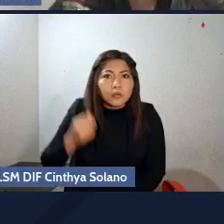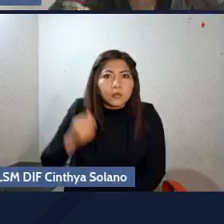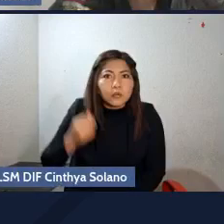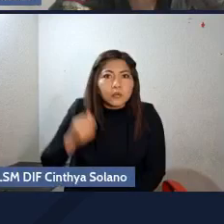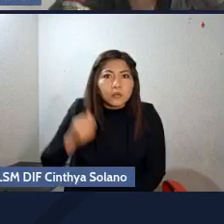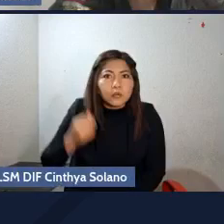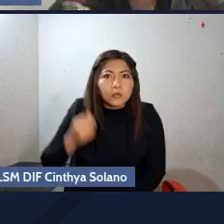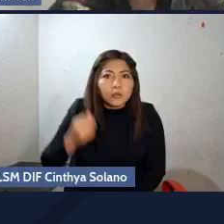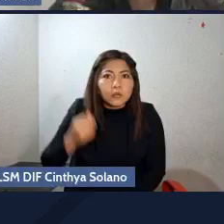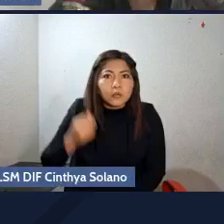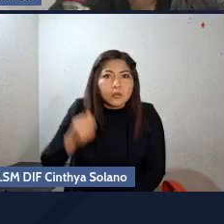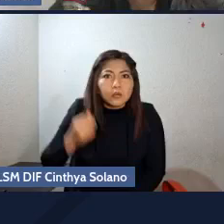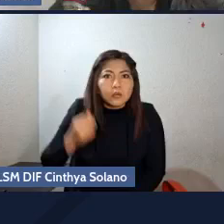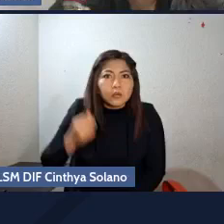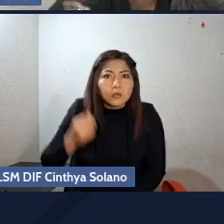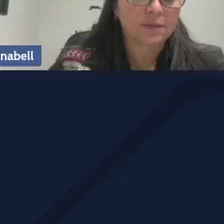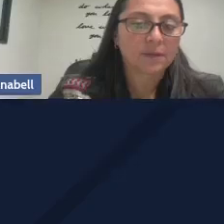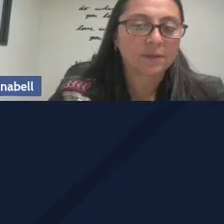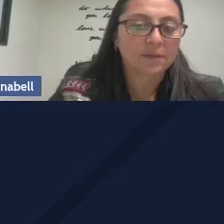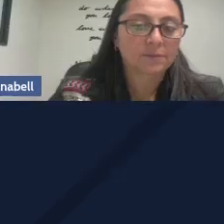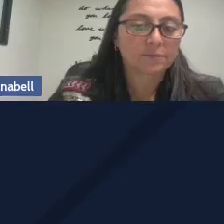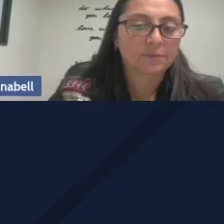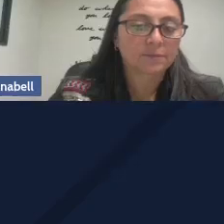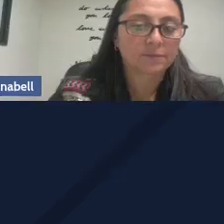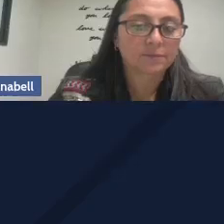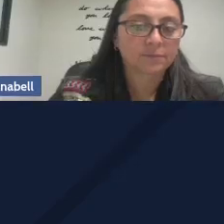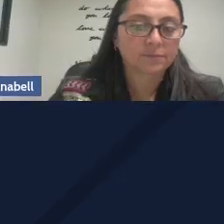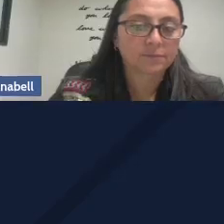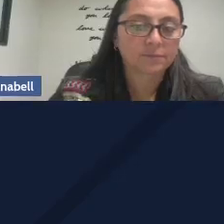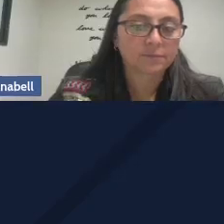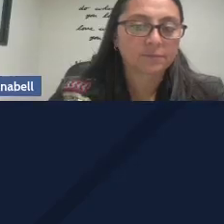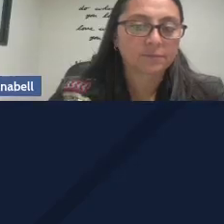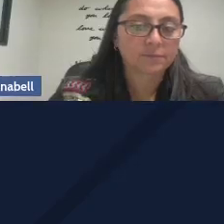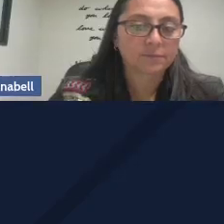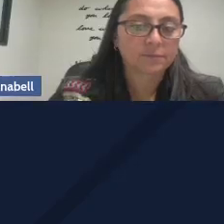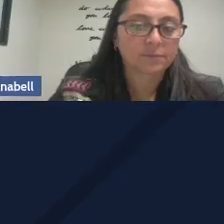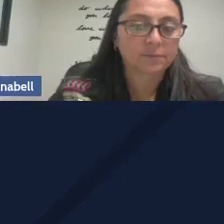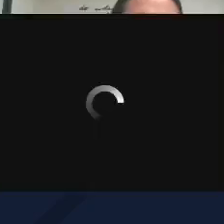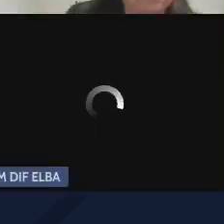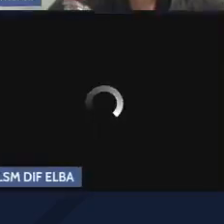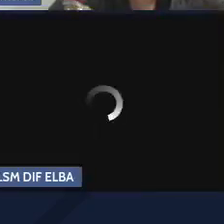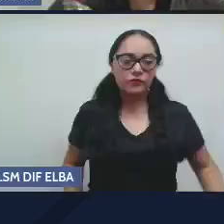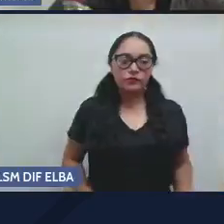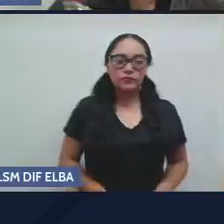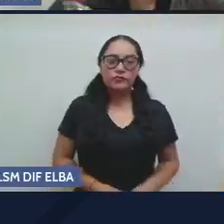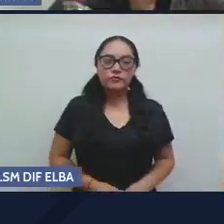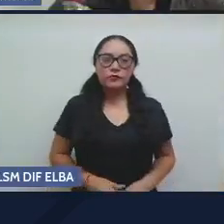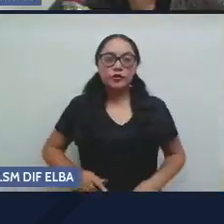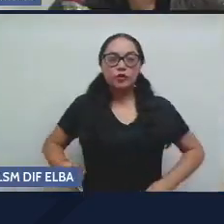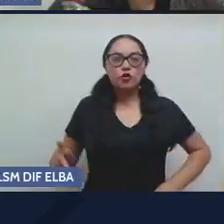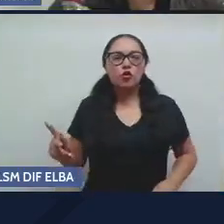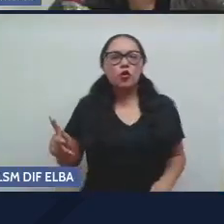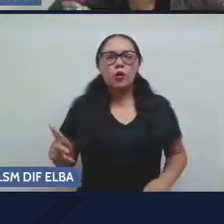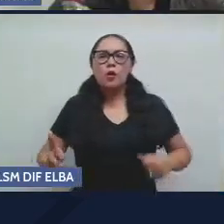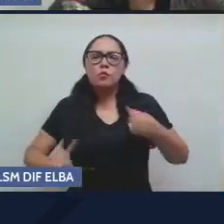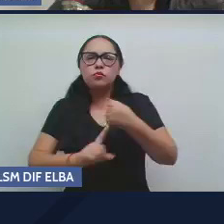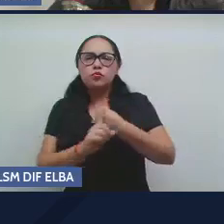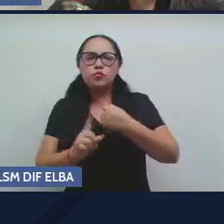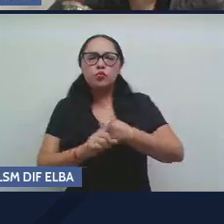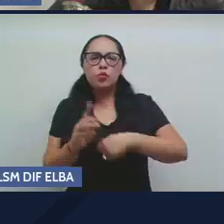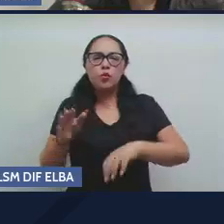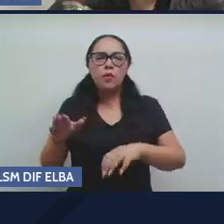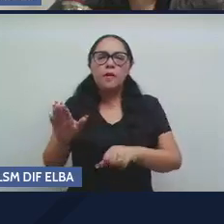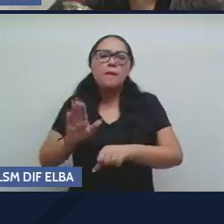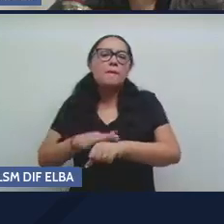Ahí sí hay un poquito de problema porque obviamente... si no tengo con qué acreditar